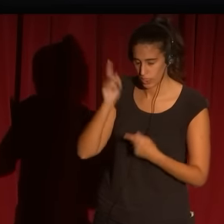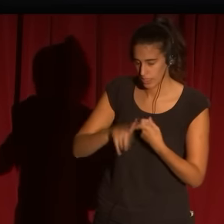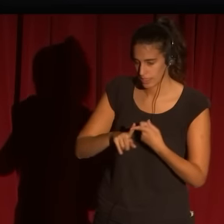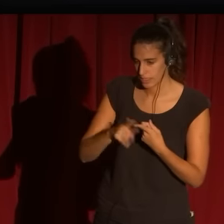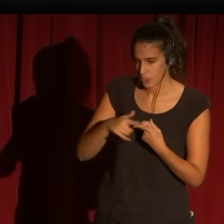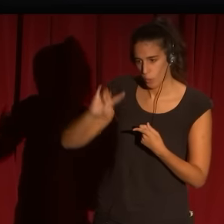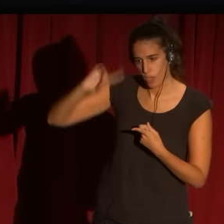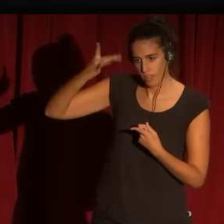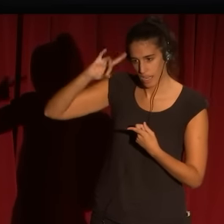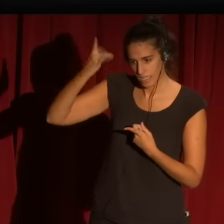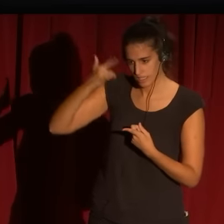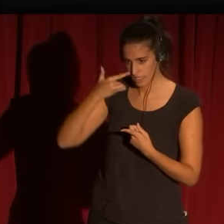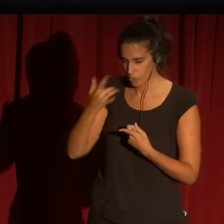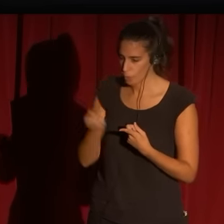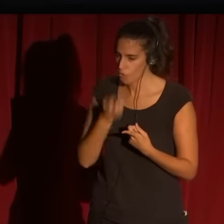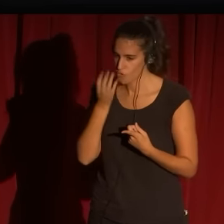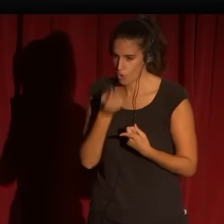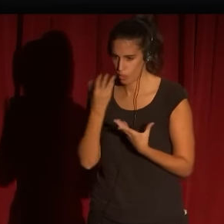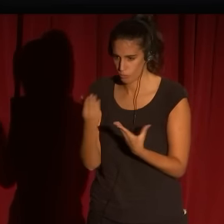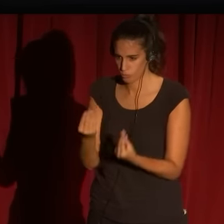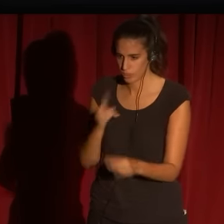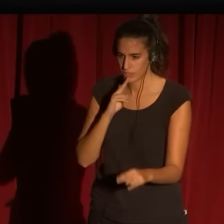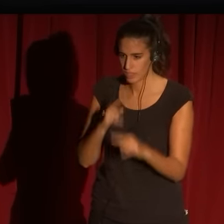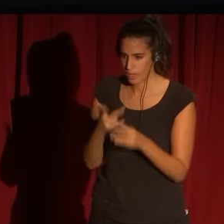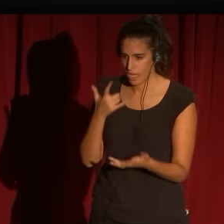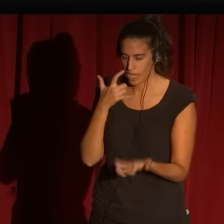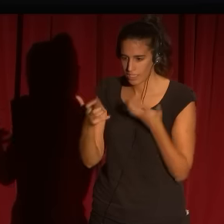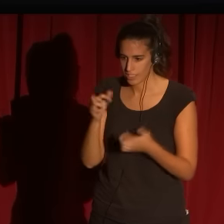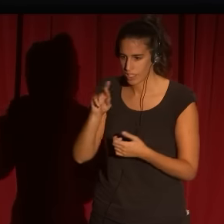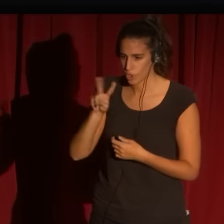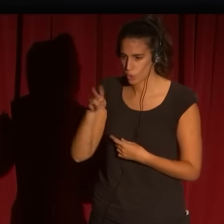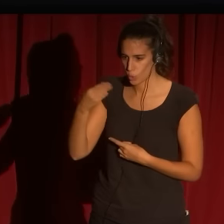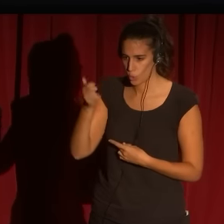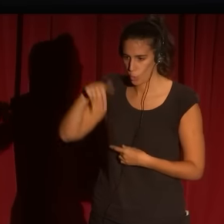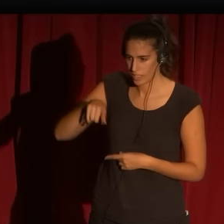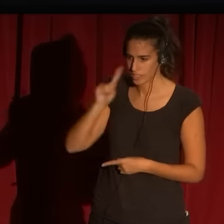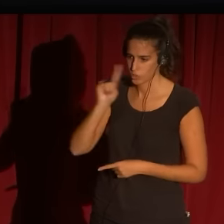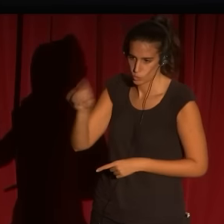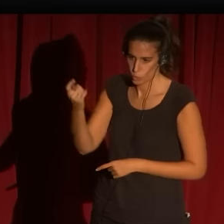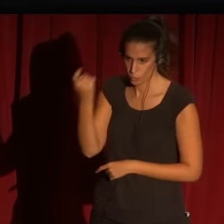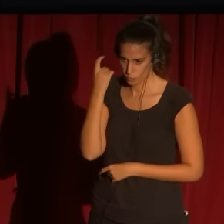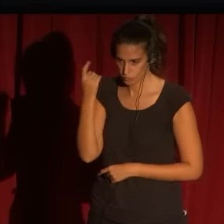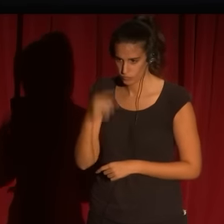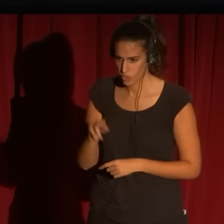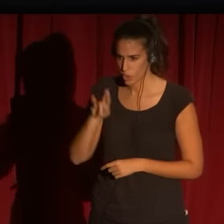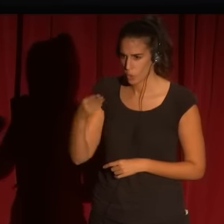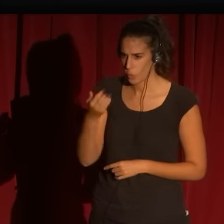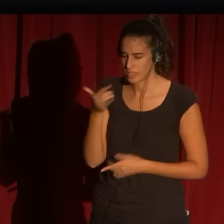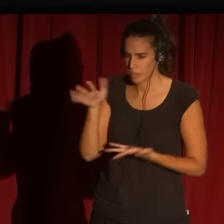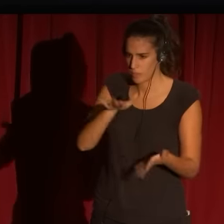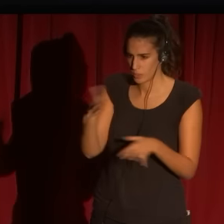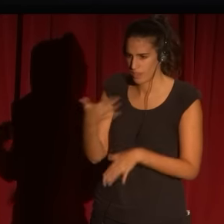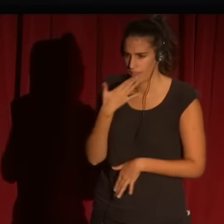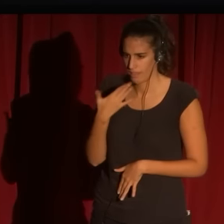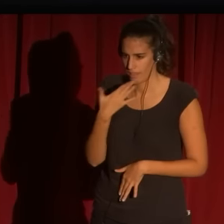idealista formalmente muy florido no que es el arte de rubens y de aquellos que le siguen rubens debe tener unos aproximadamente